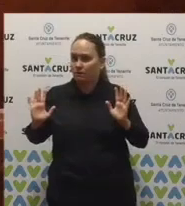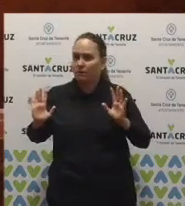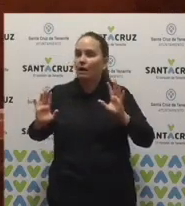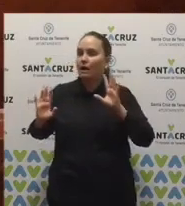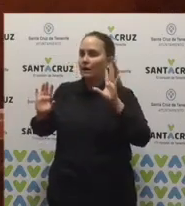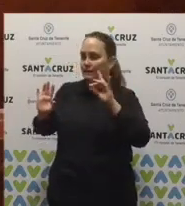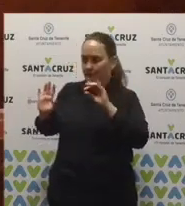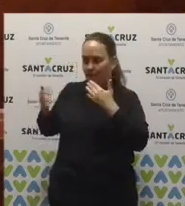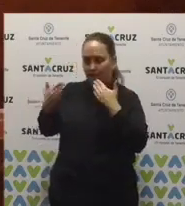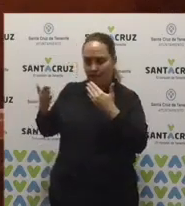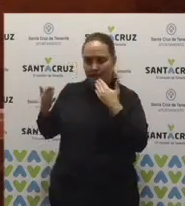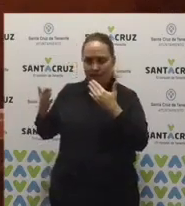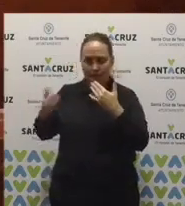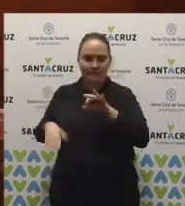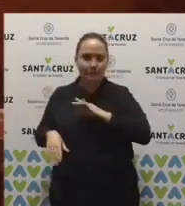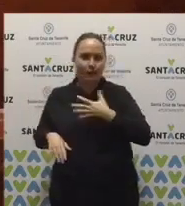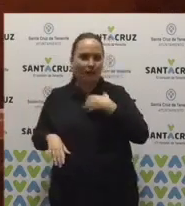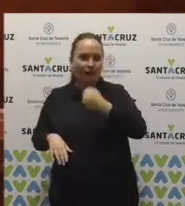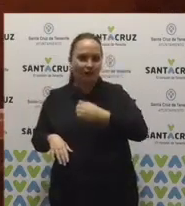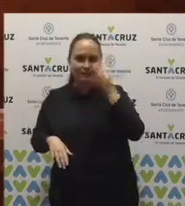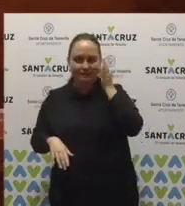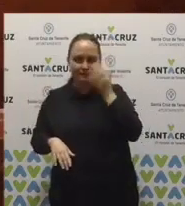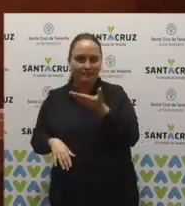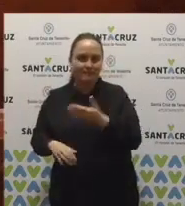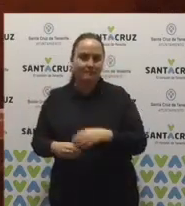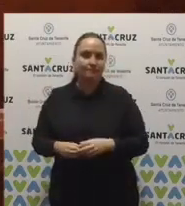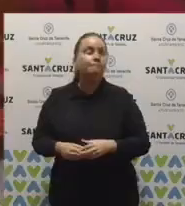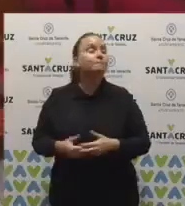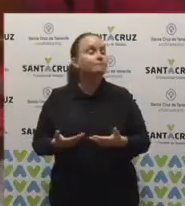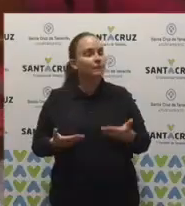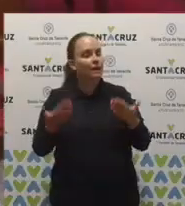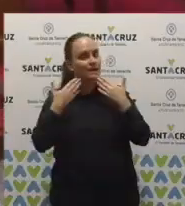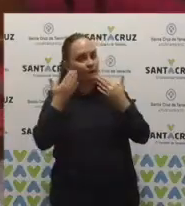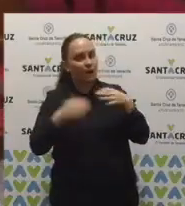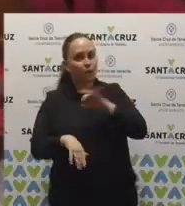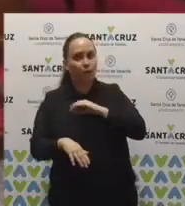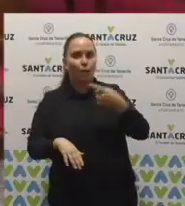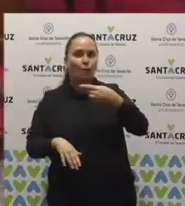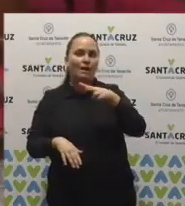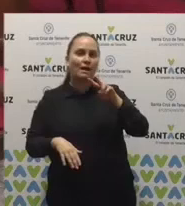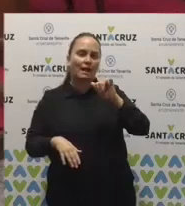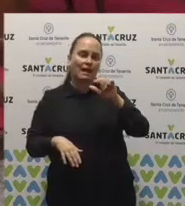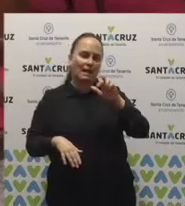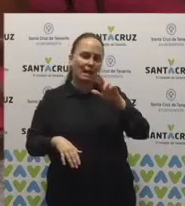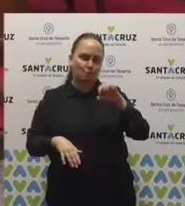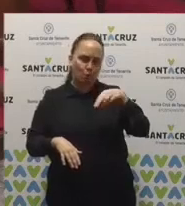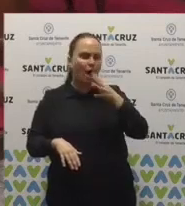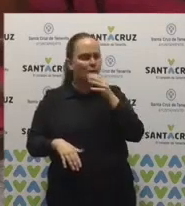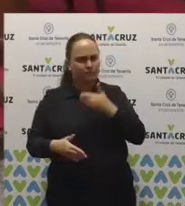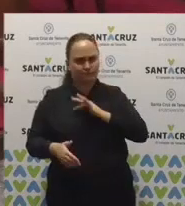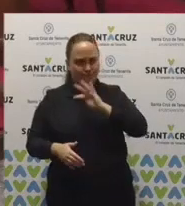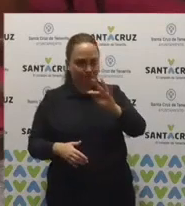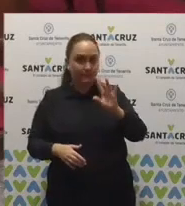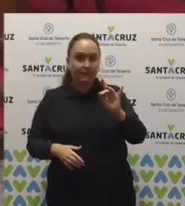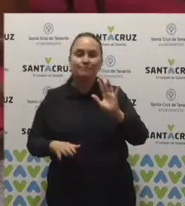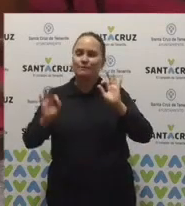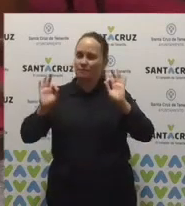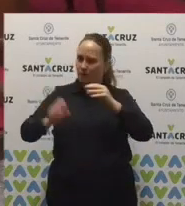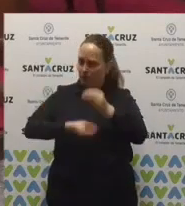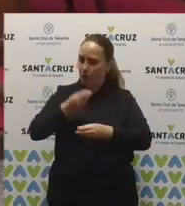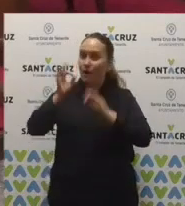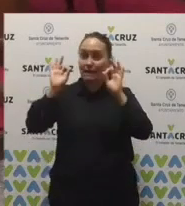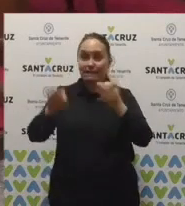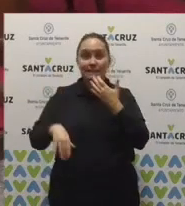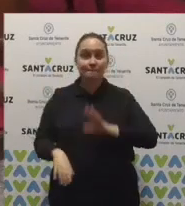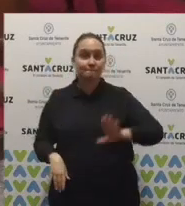gracias señor sin alcaldes gracias a que nos la damos ahora no obstante si vamos a hacerlo así cuando